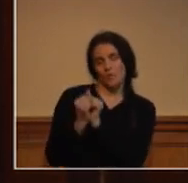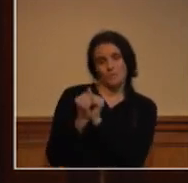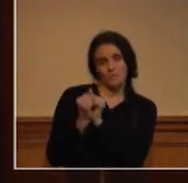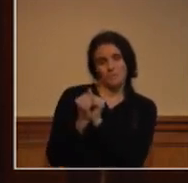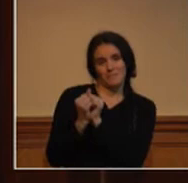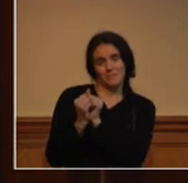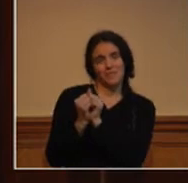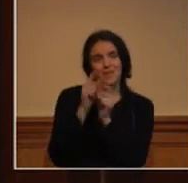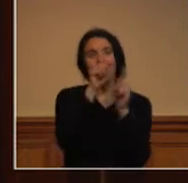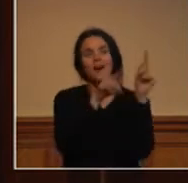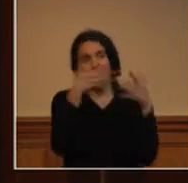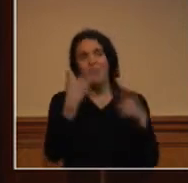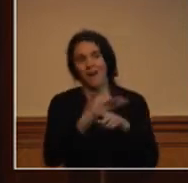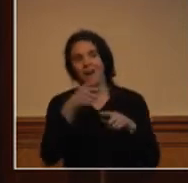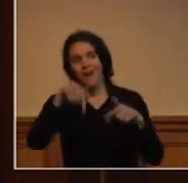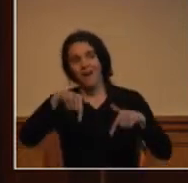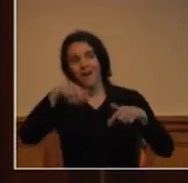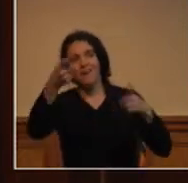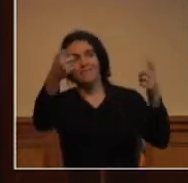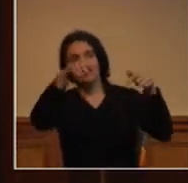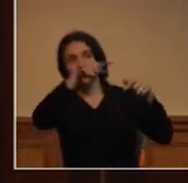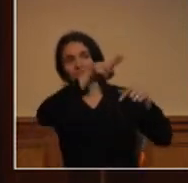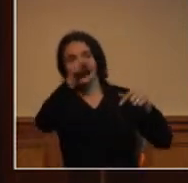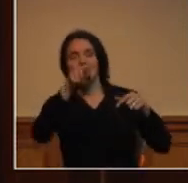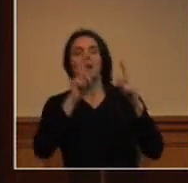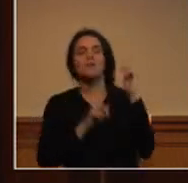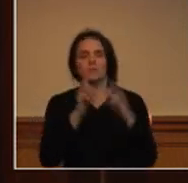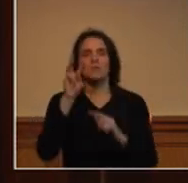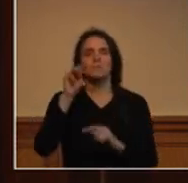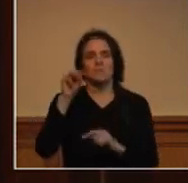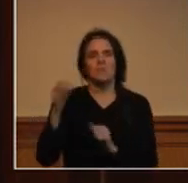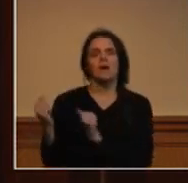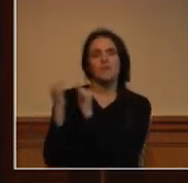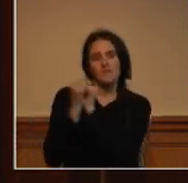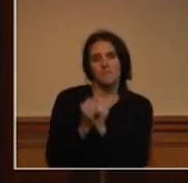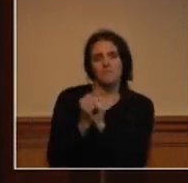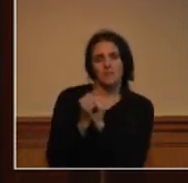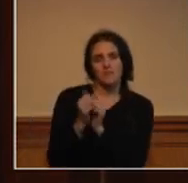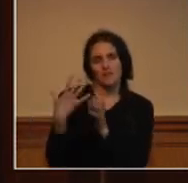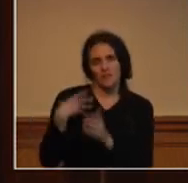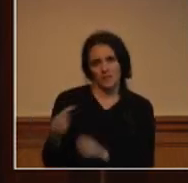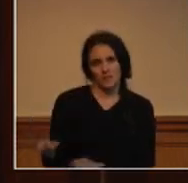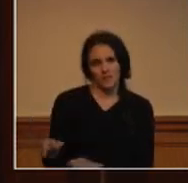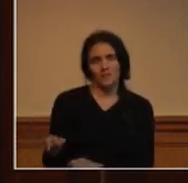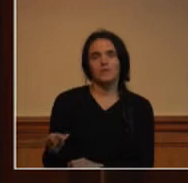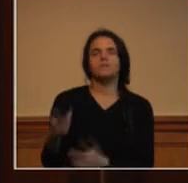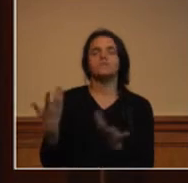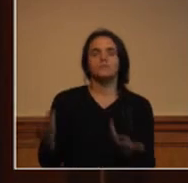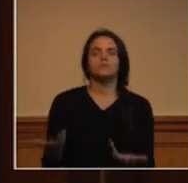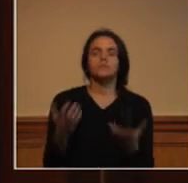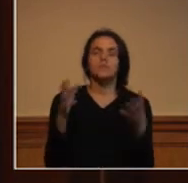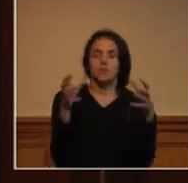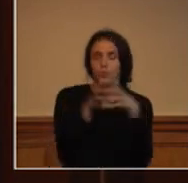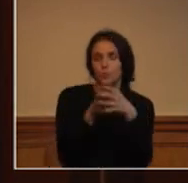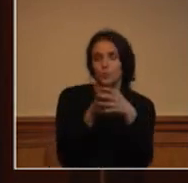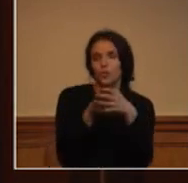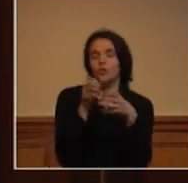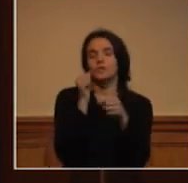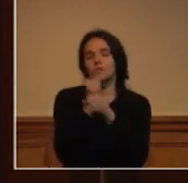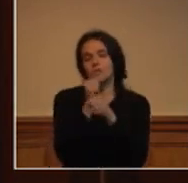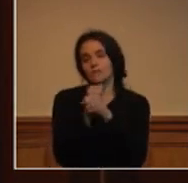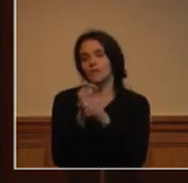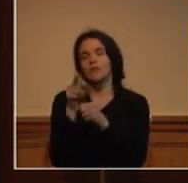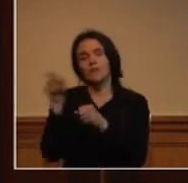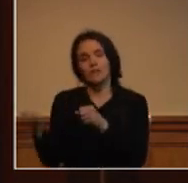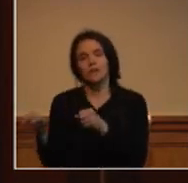el aula trabajando con Karen y con el equipo. Entonces, la interacción era del equipo a los mediadores, de